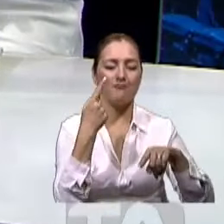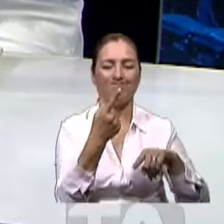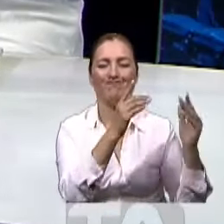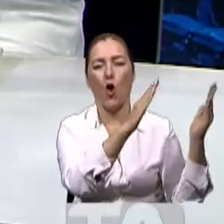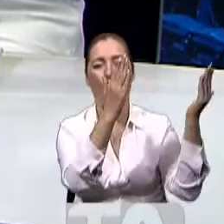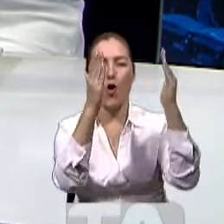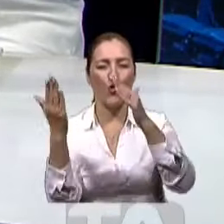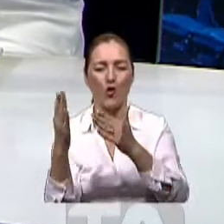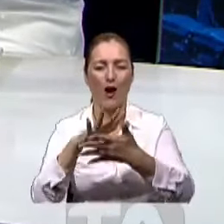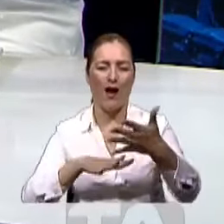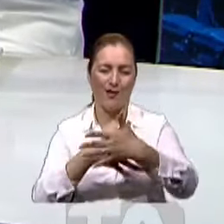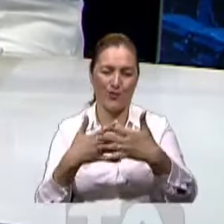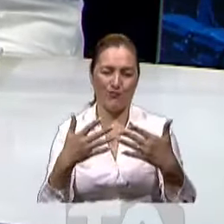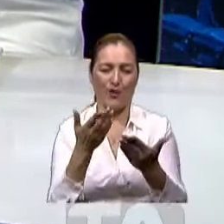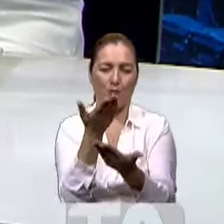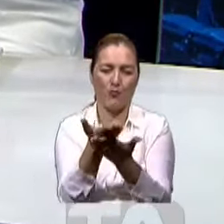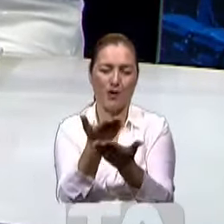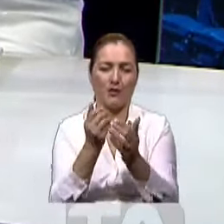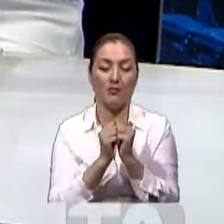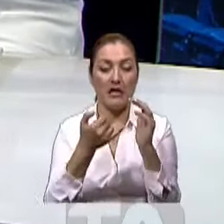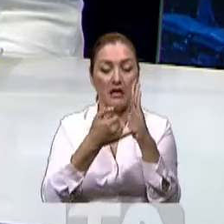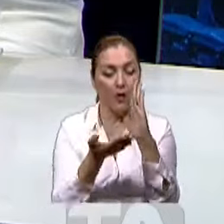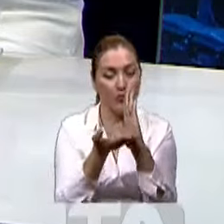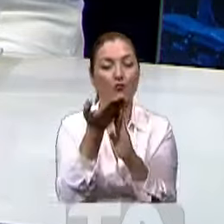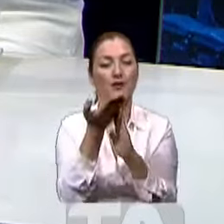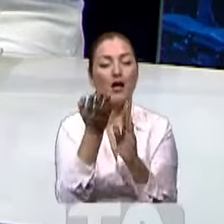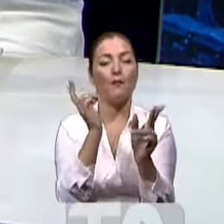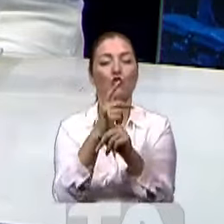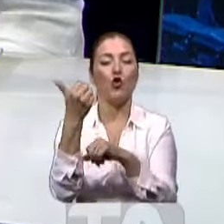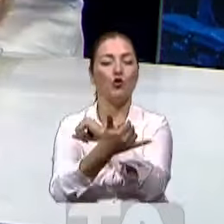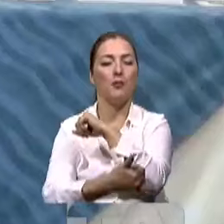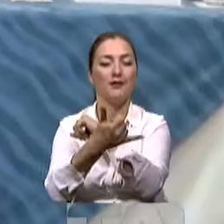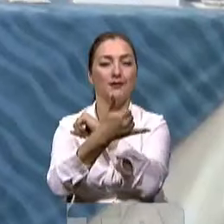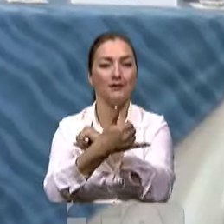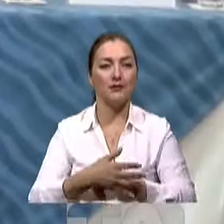el incremento del IVA, que es la propuesta del Ejecutivo, sea a productos importados.